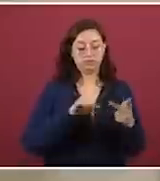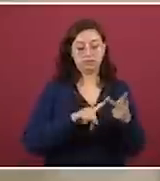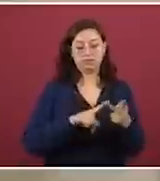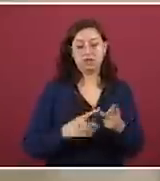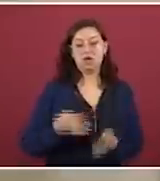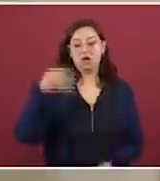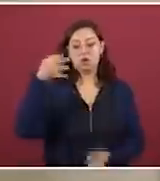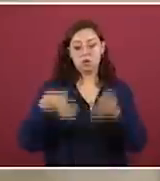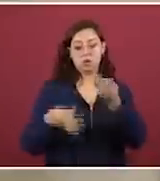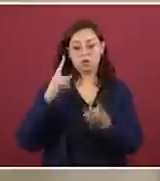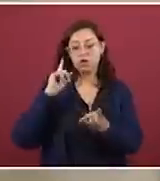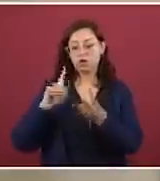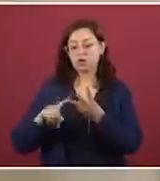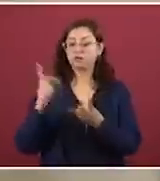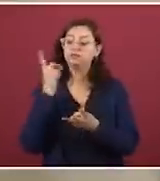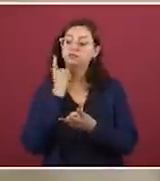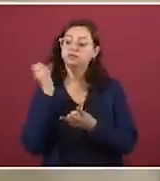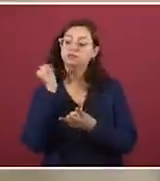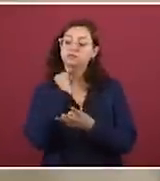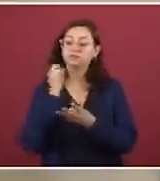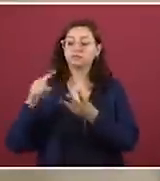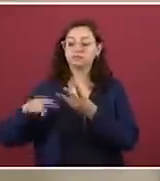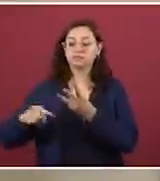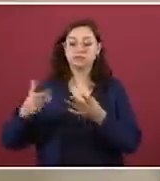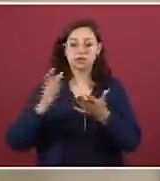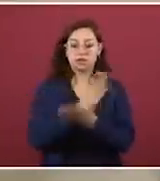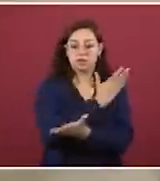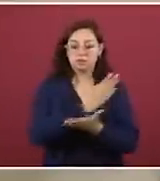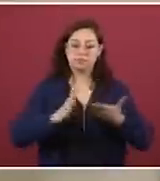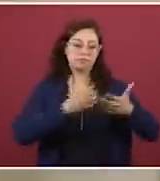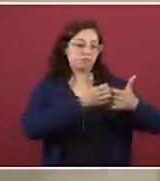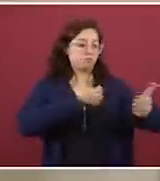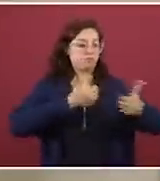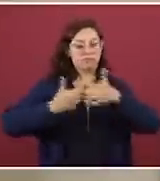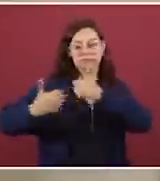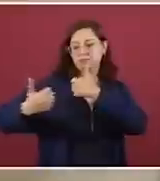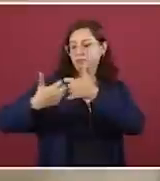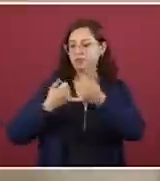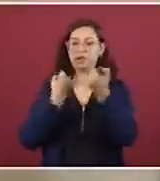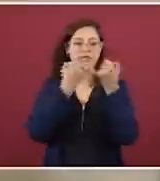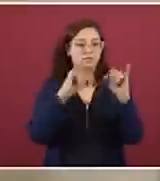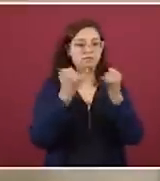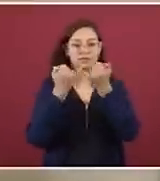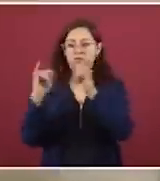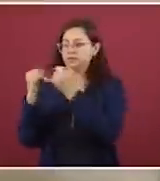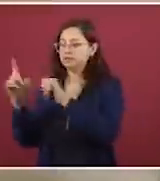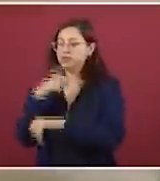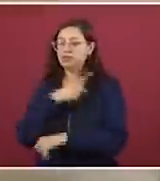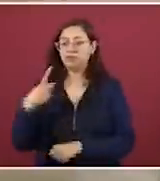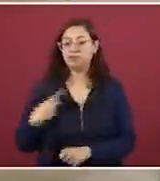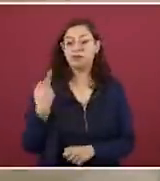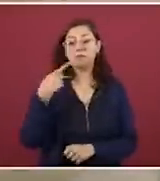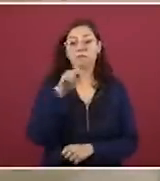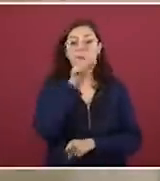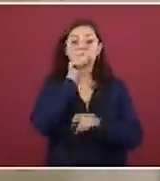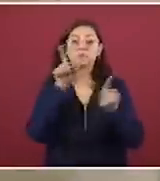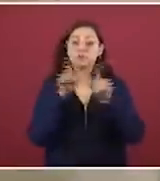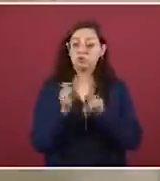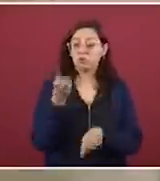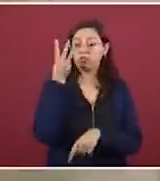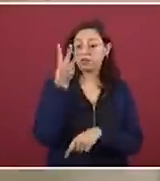absoluta, pero también deben de contribuir al desarrollo y a la conservación del Estado mexicano. Lo digo porque el